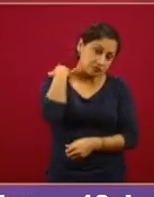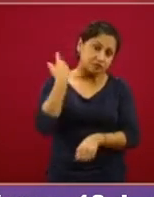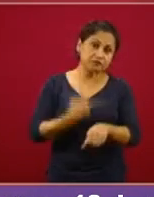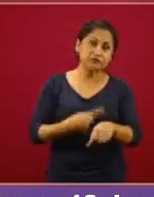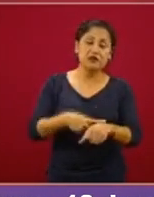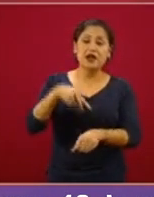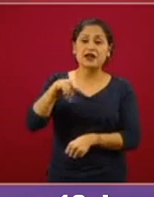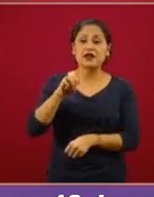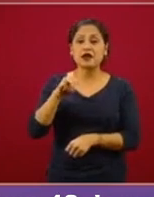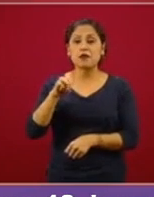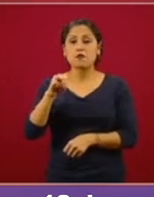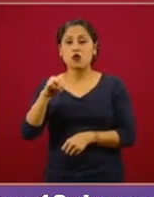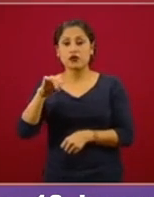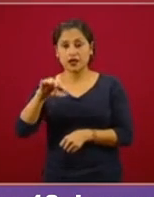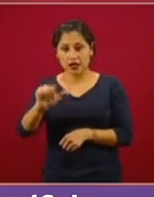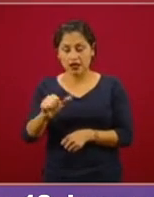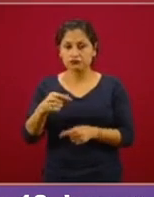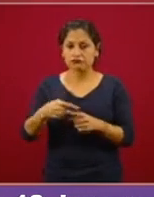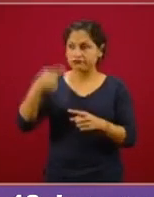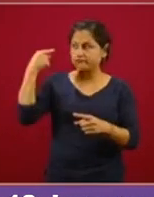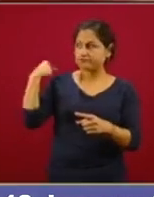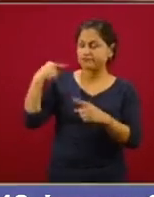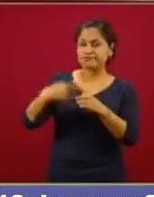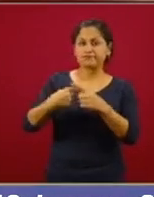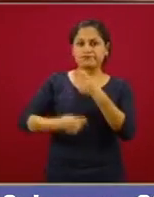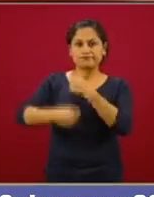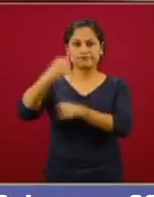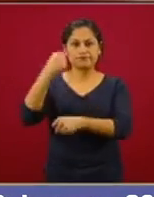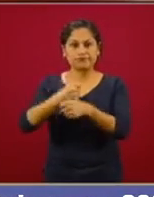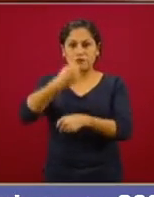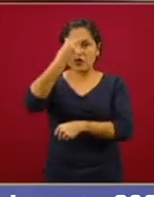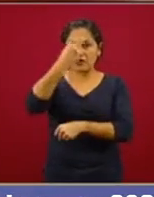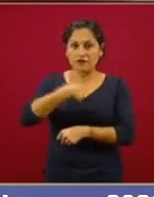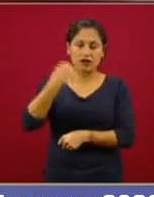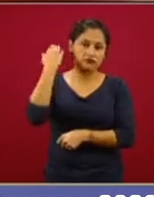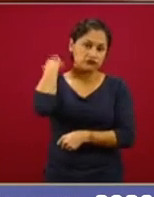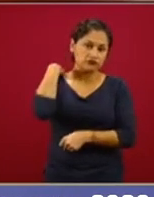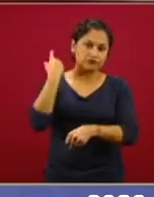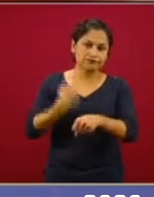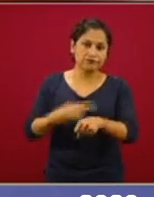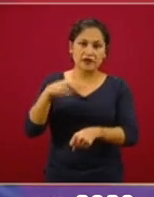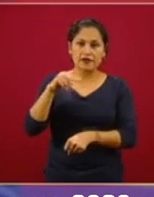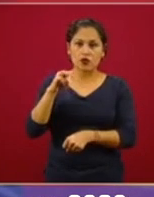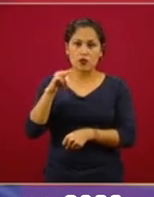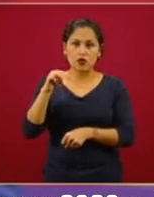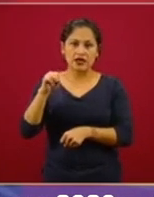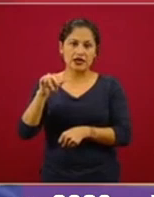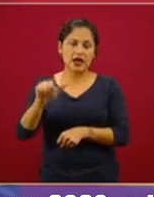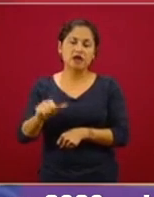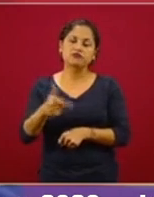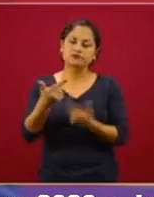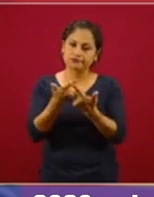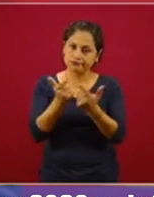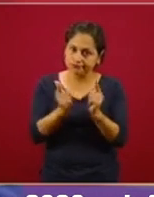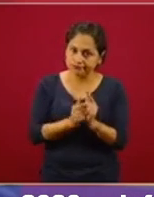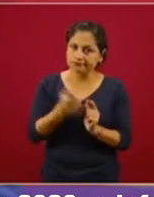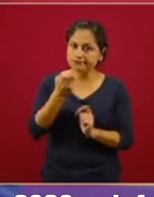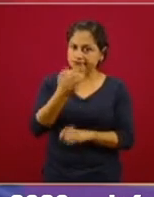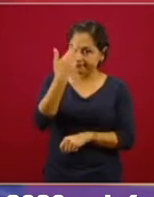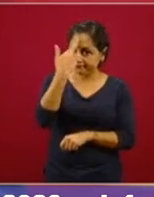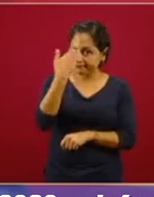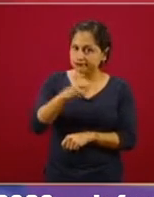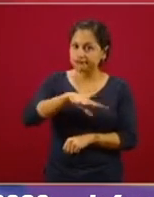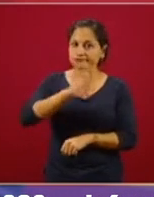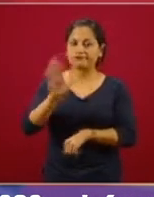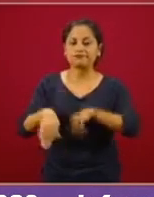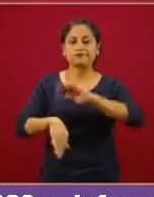hace decenas de años se registra influenza y neumonía como una sola grupo de causas, porque no siempre es posible